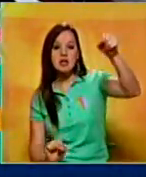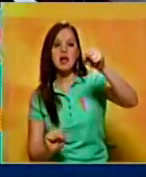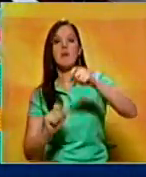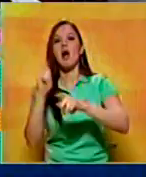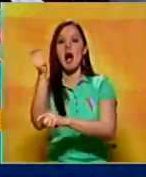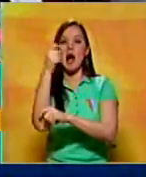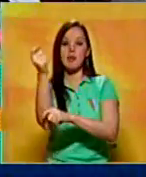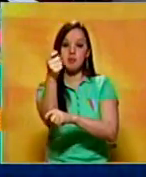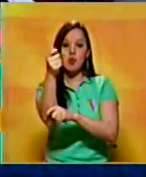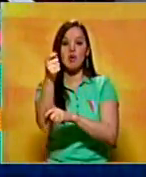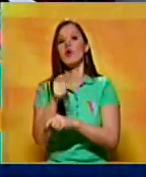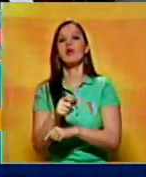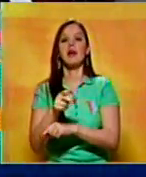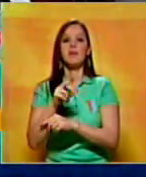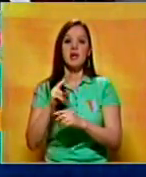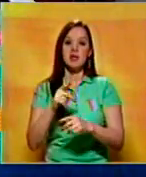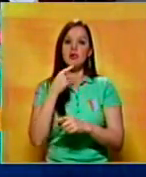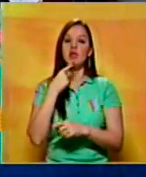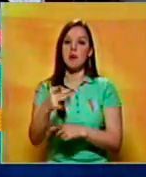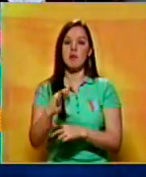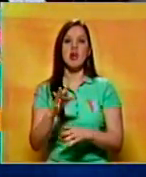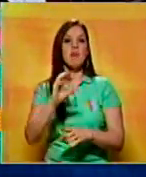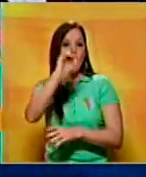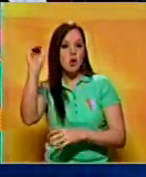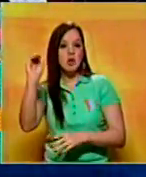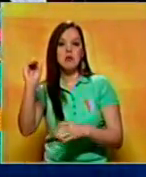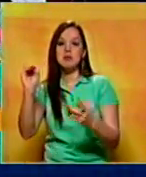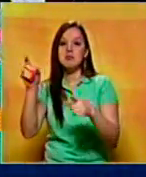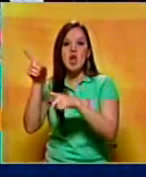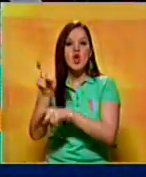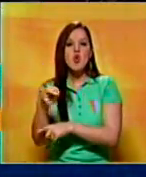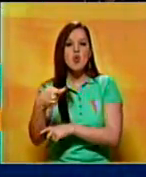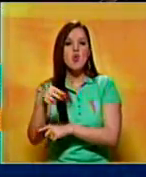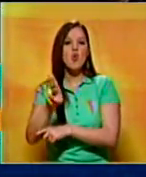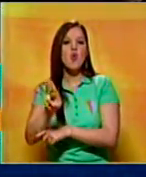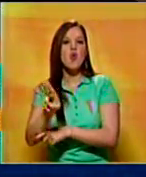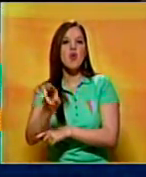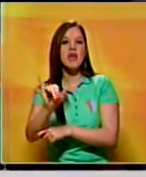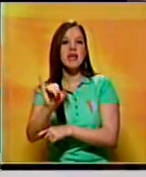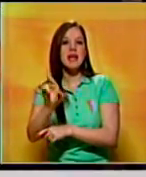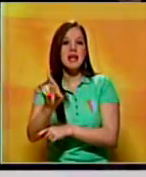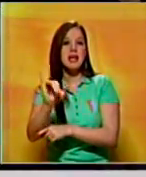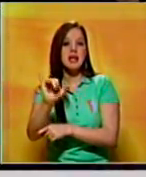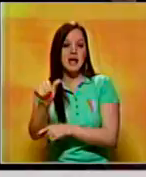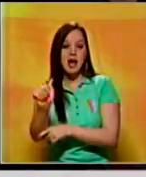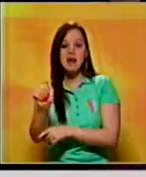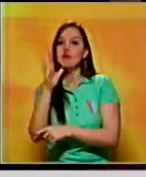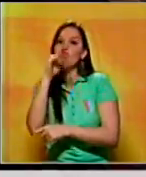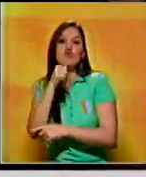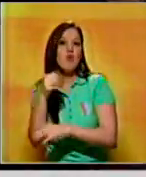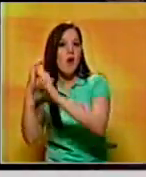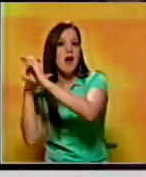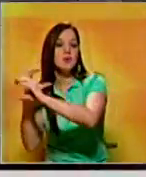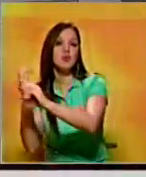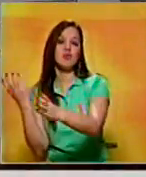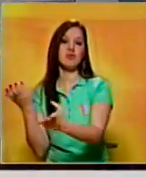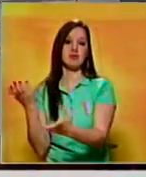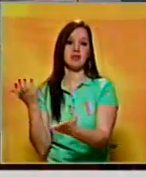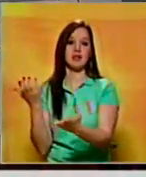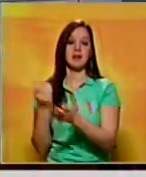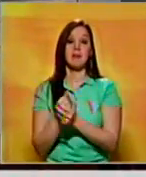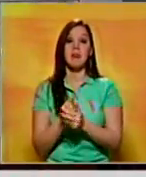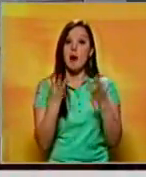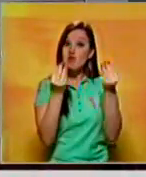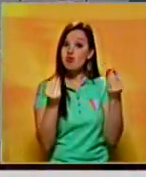Puerto Ayacucho, El Oriente, en el caso de Güiria, que no hay forma ni manera de transporte público. Más de 4 millones de usuarios en todo el país se ven afectados por